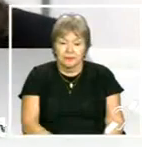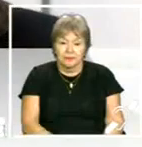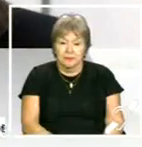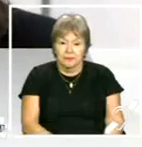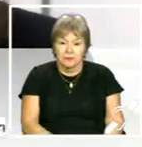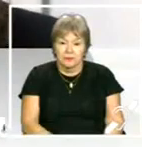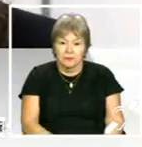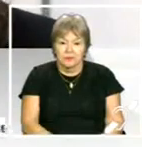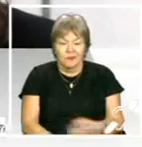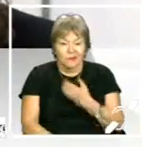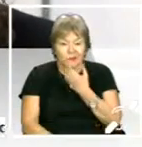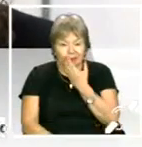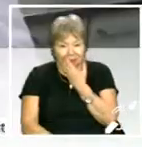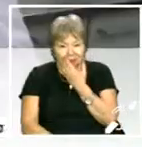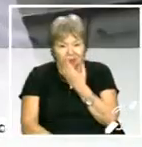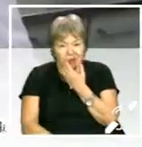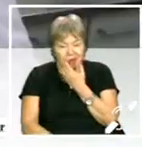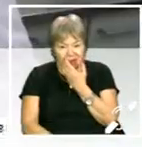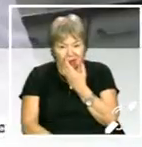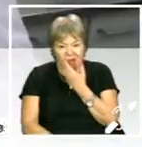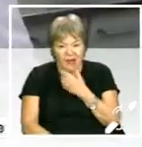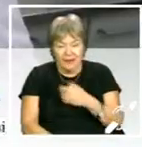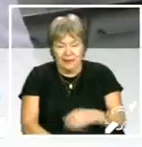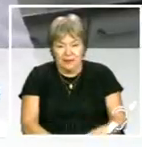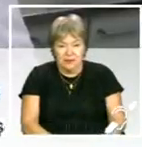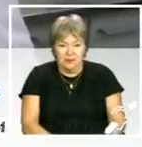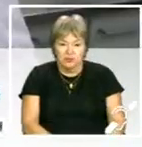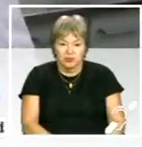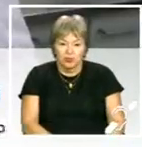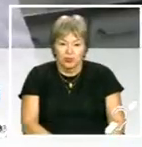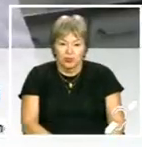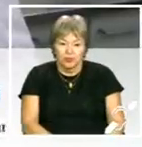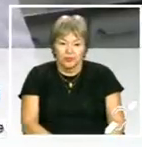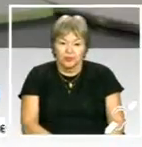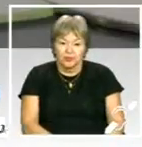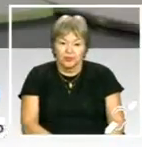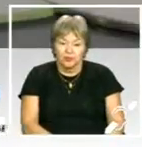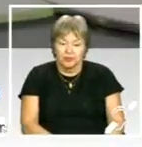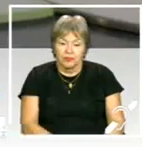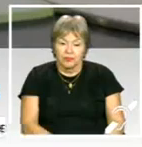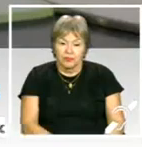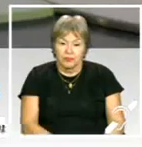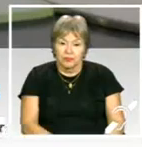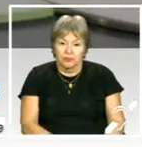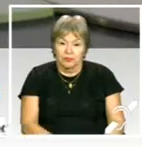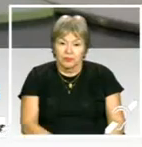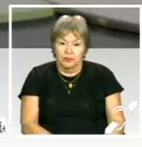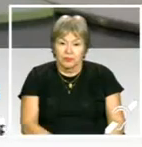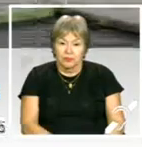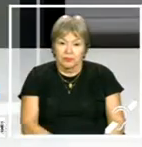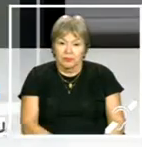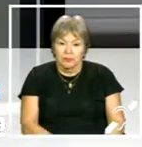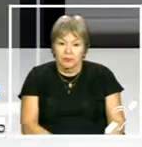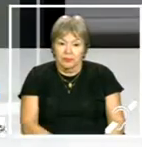mismo justamente lo construimos para poder ser instalados en entornos urbanos, ¿sí? en lugares donde